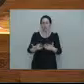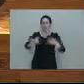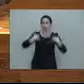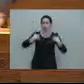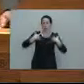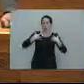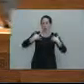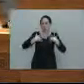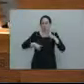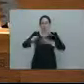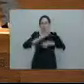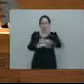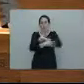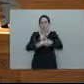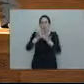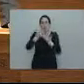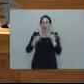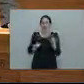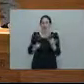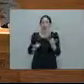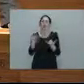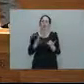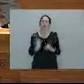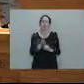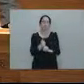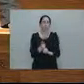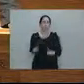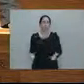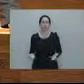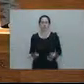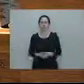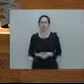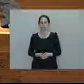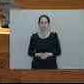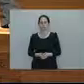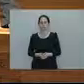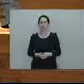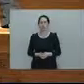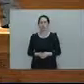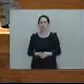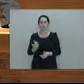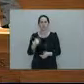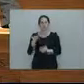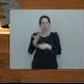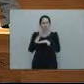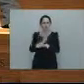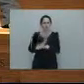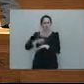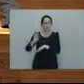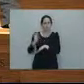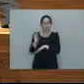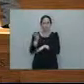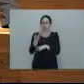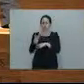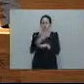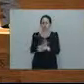de la pobreza energética. Y en ese sentido se han lanzado distintas propuestas que abogan